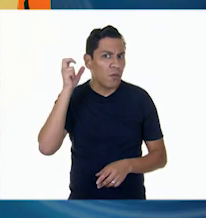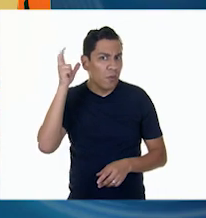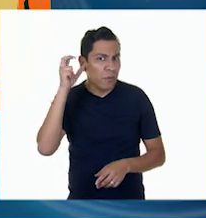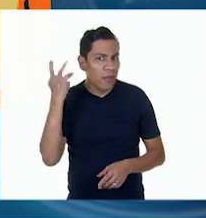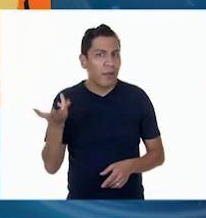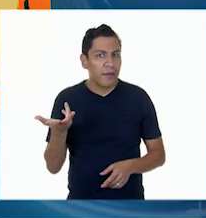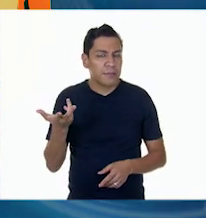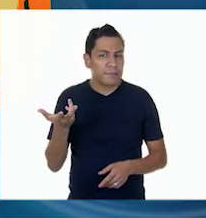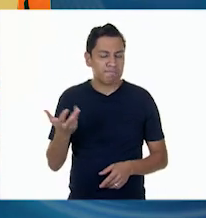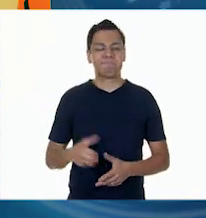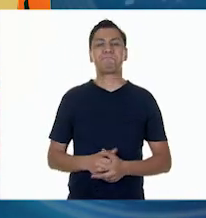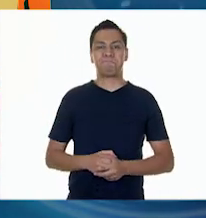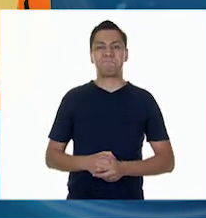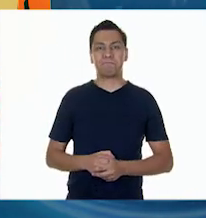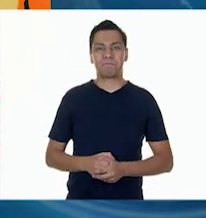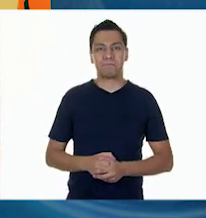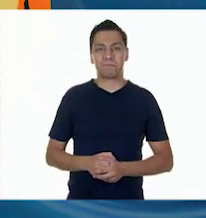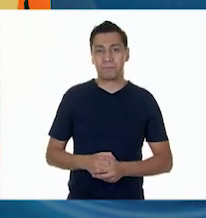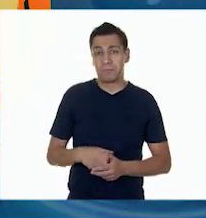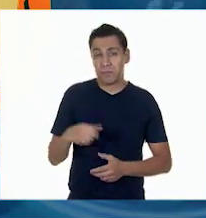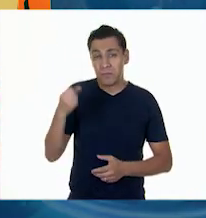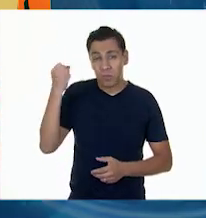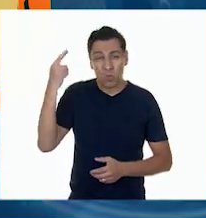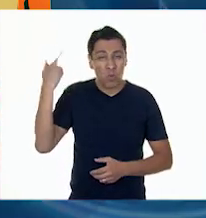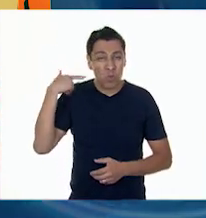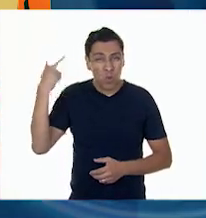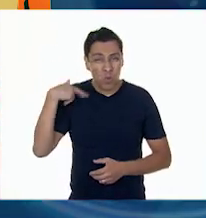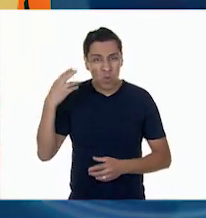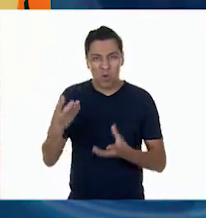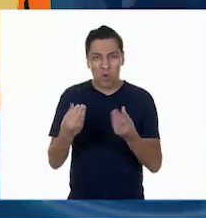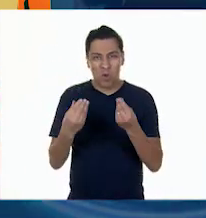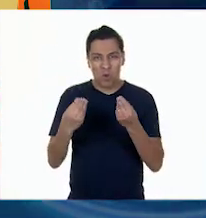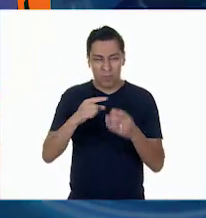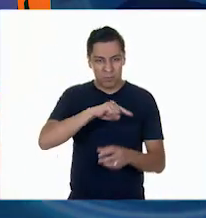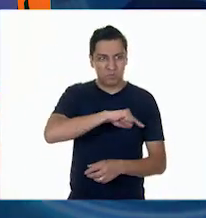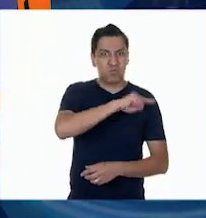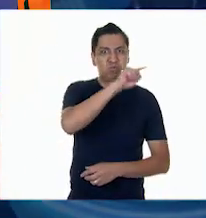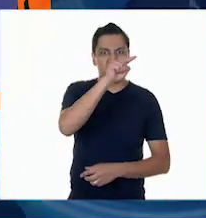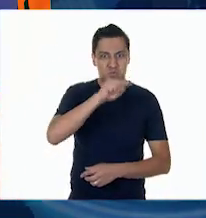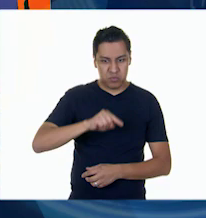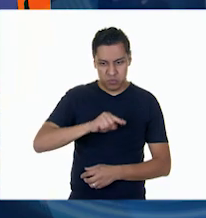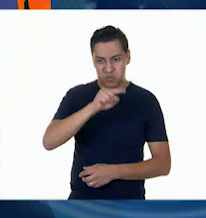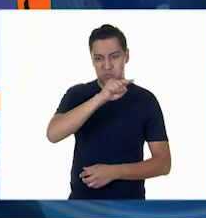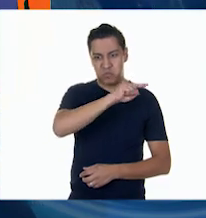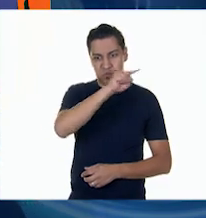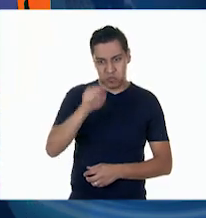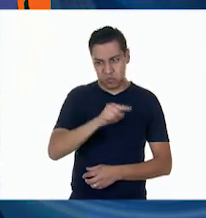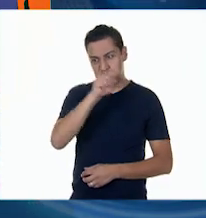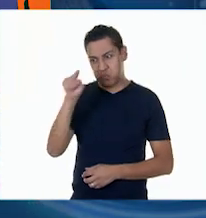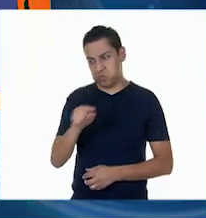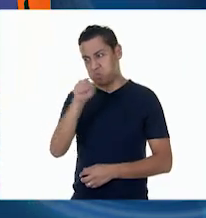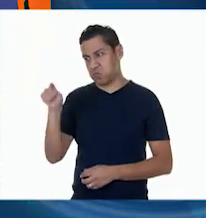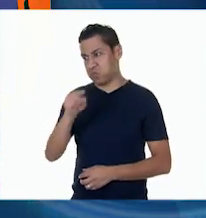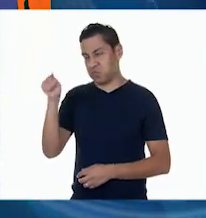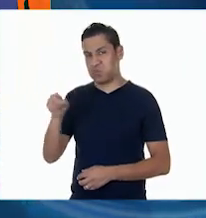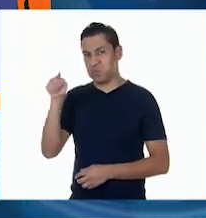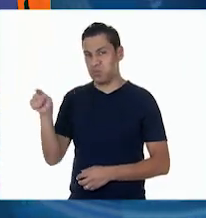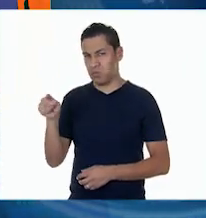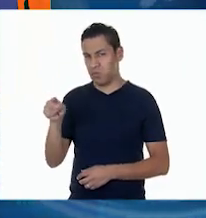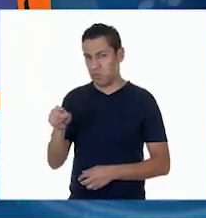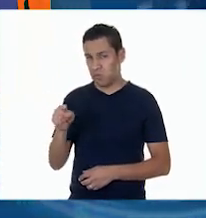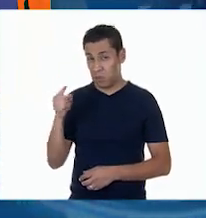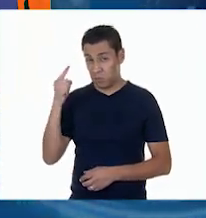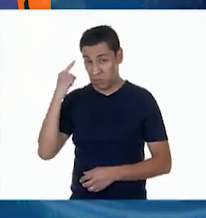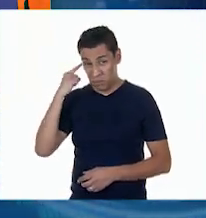El sonido es un montón de ondas, que son ondas de presión, que podemos detectar a través de nuestros